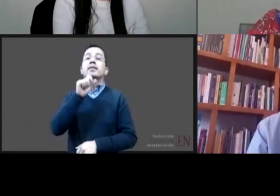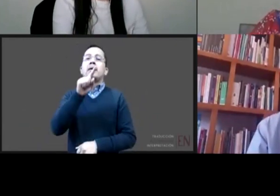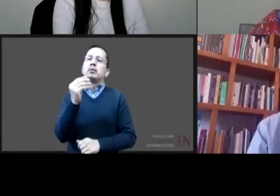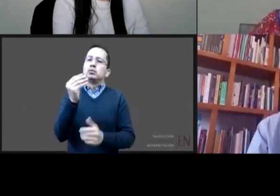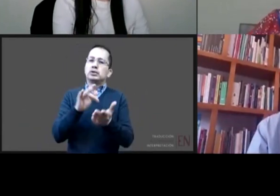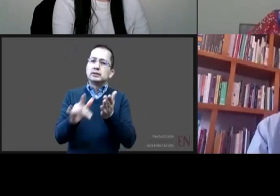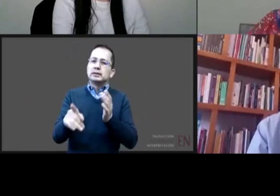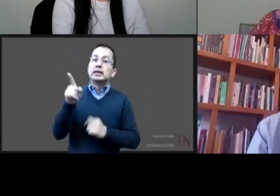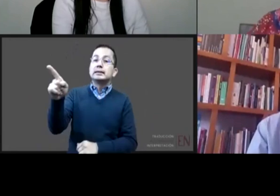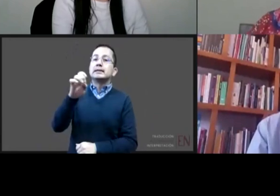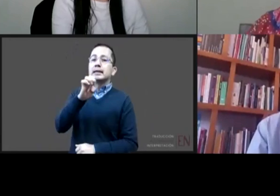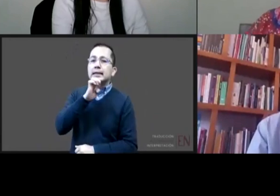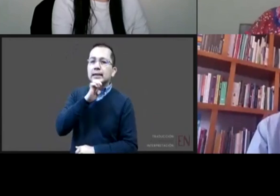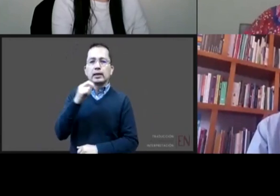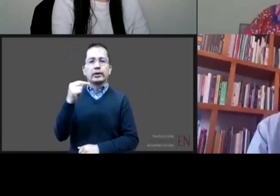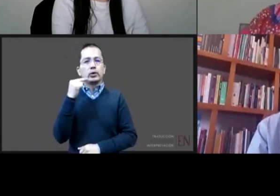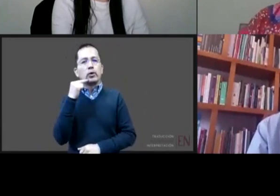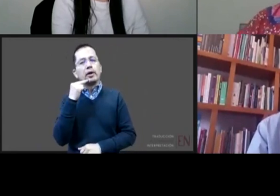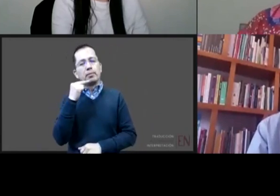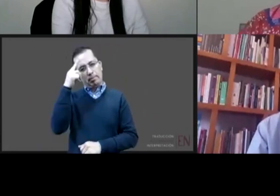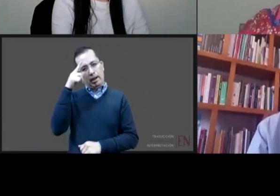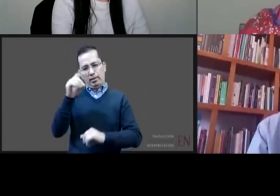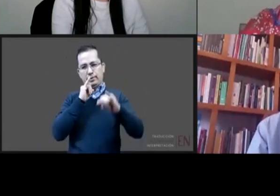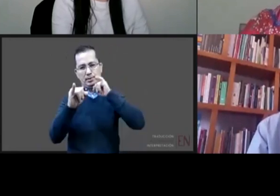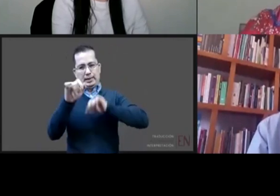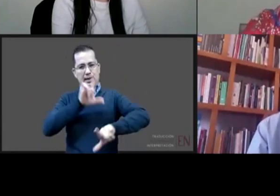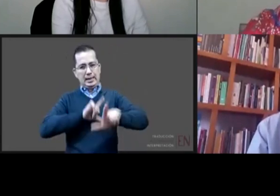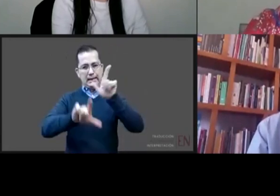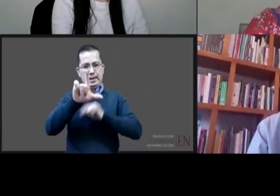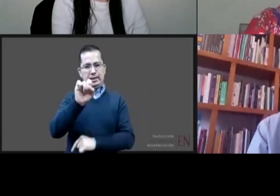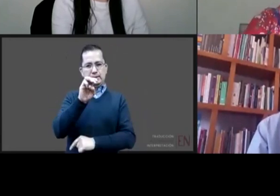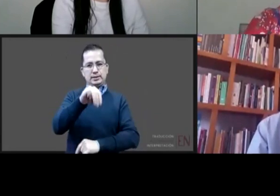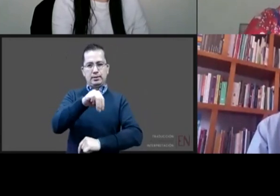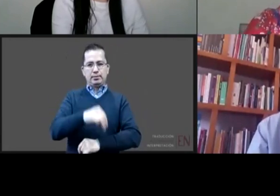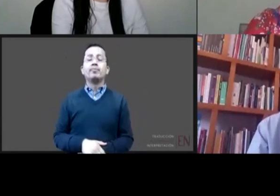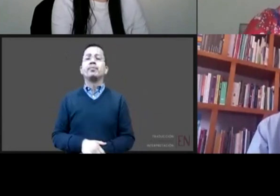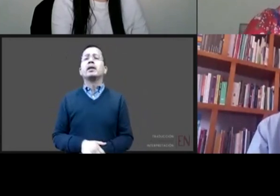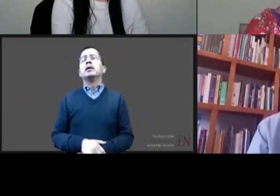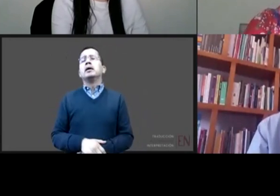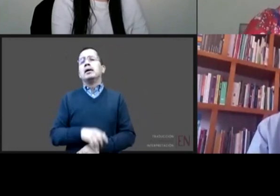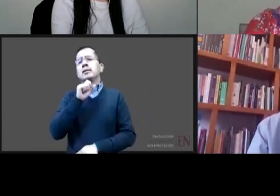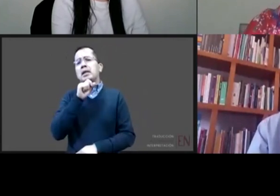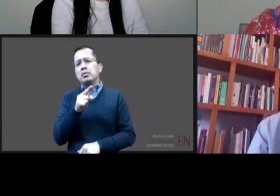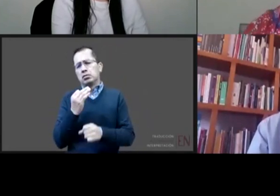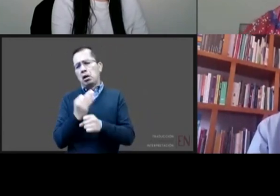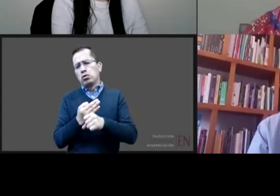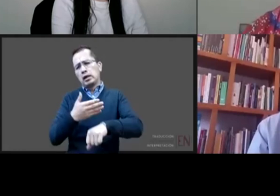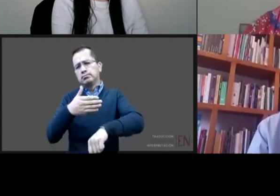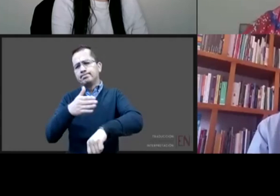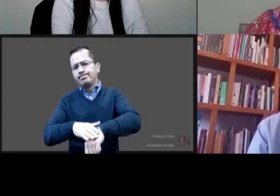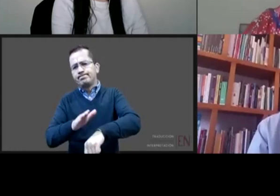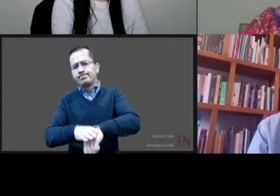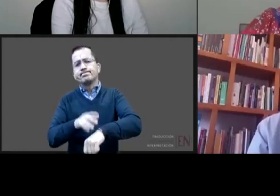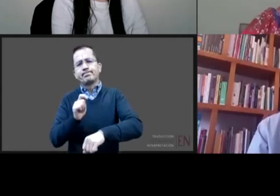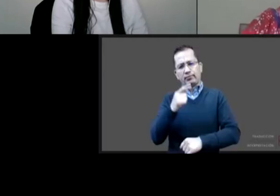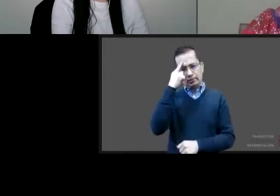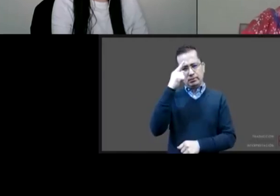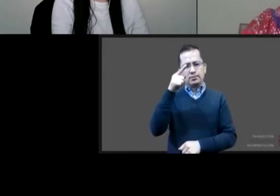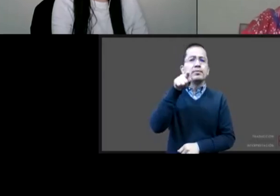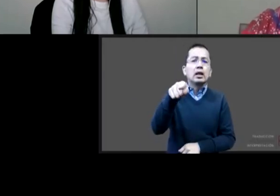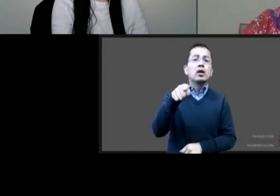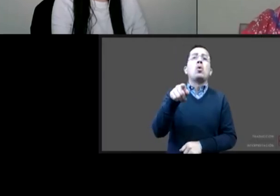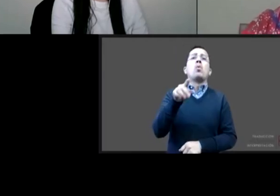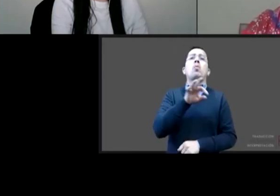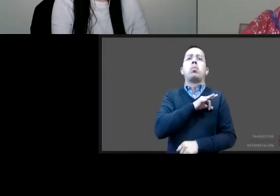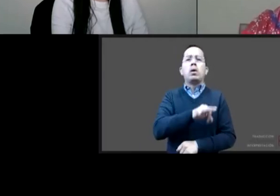Noé Romero. E invitarles también a que las herramientas que estamos colocando para disposición de ustedes podamos